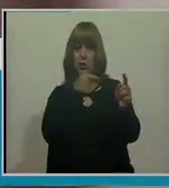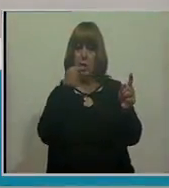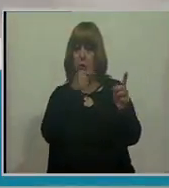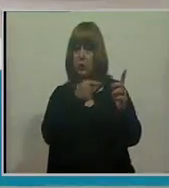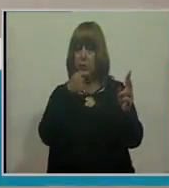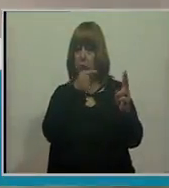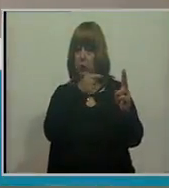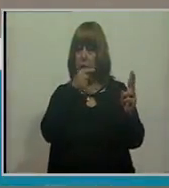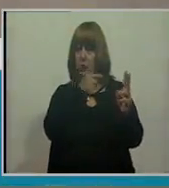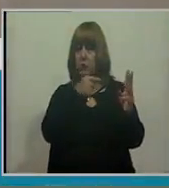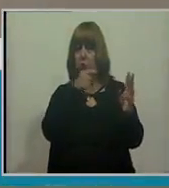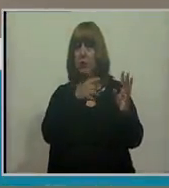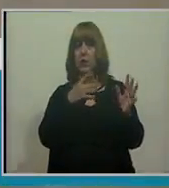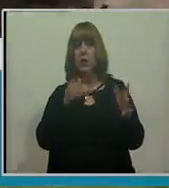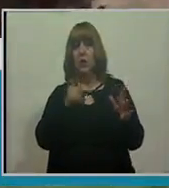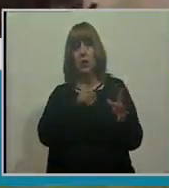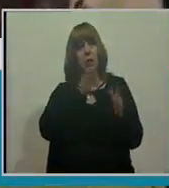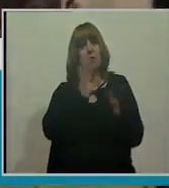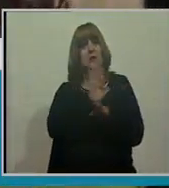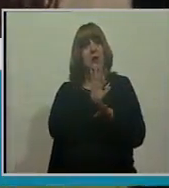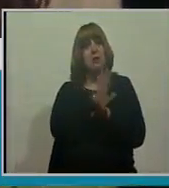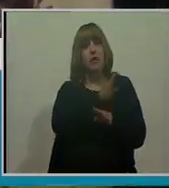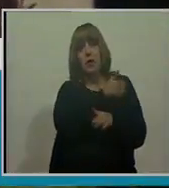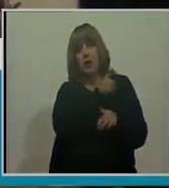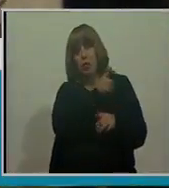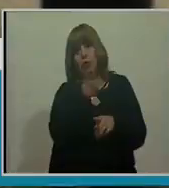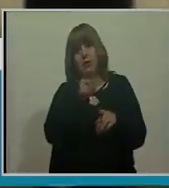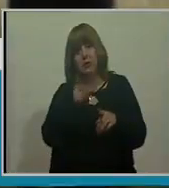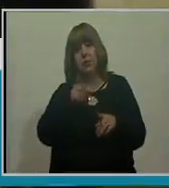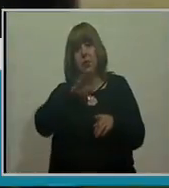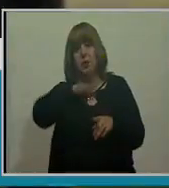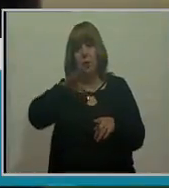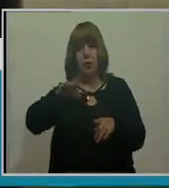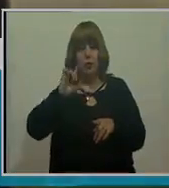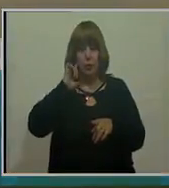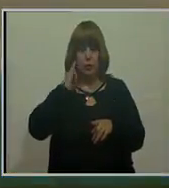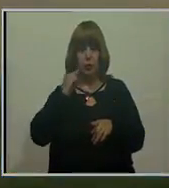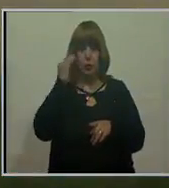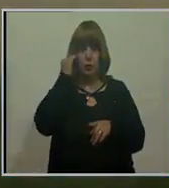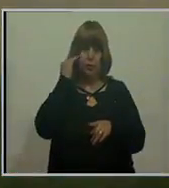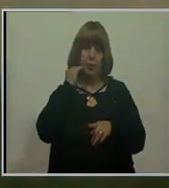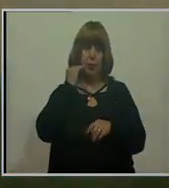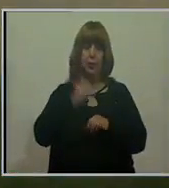contra de los chicos sordos víctimas del Próbolo, ¿no?